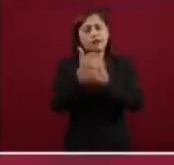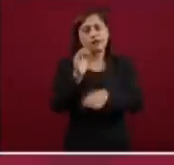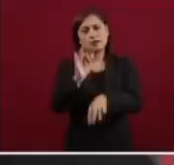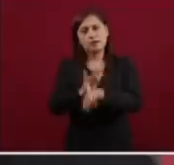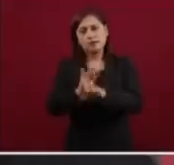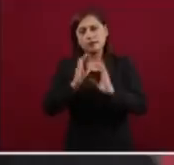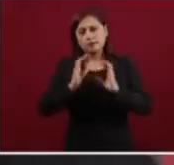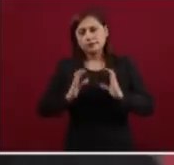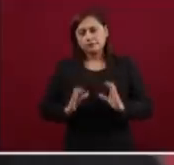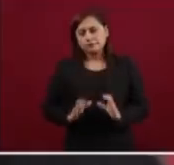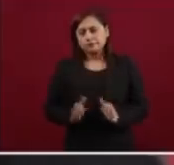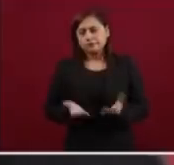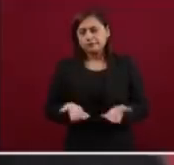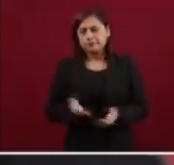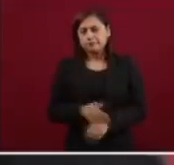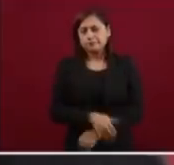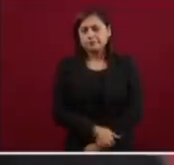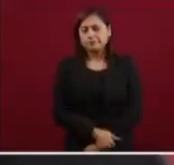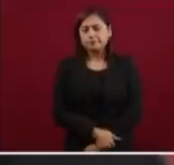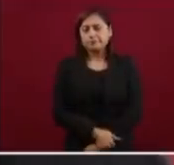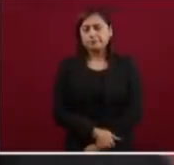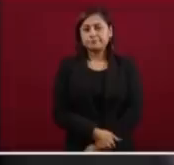eso ayuda mucho